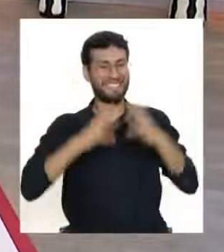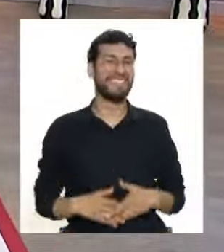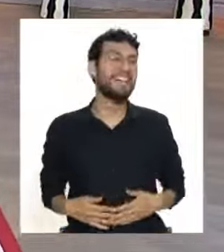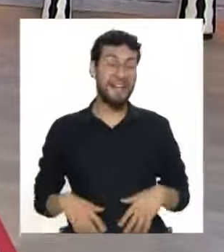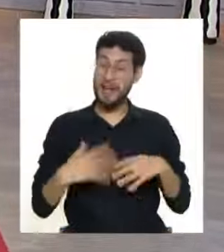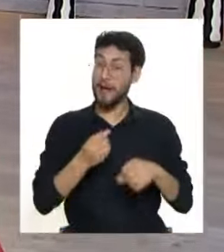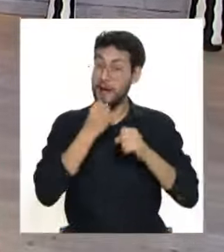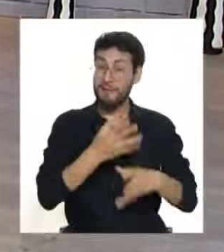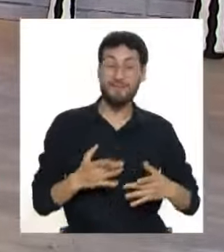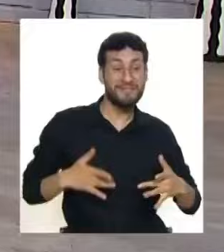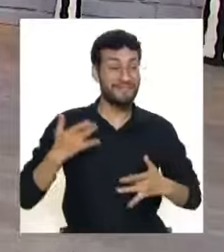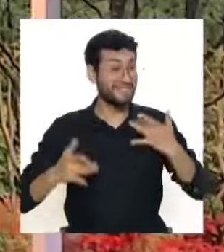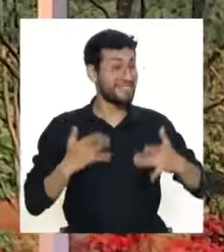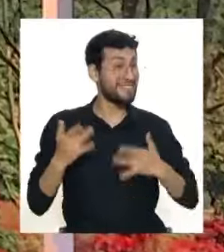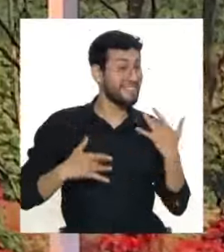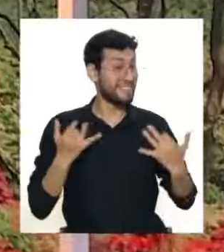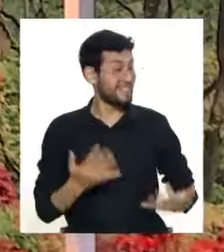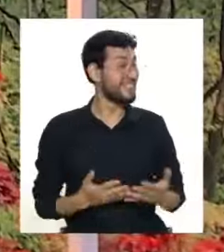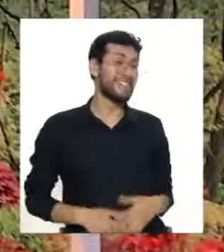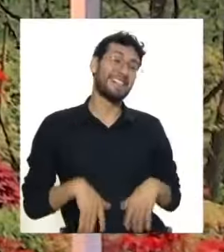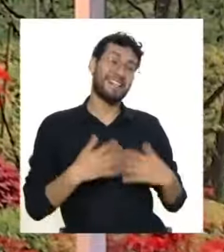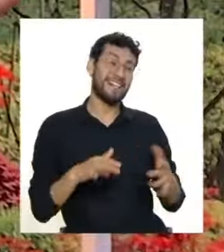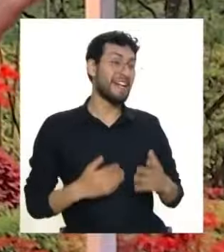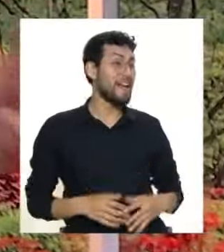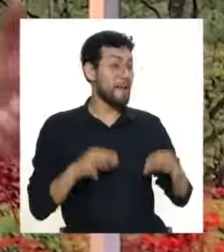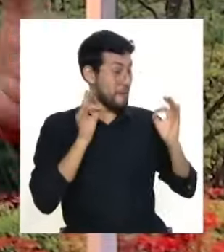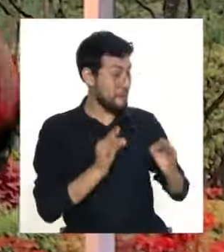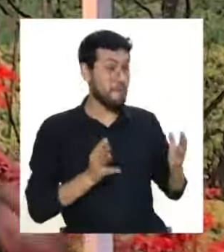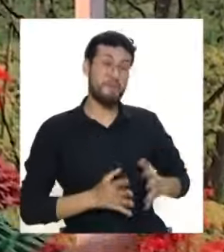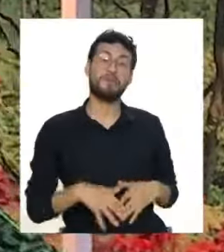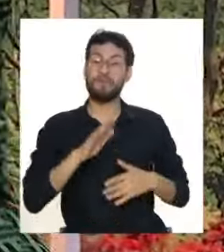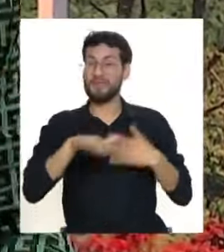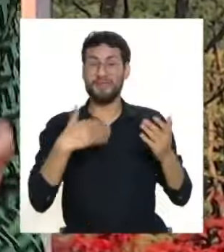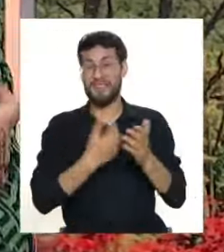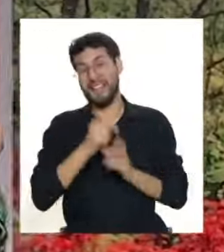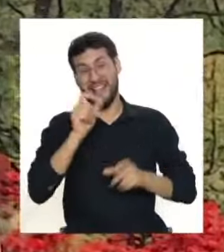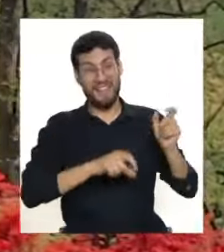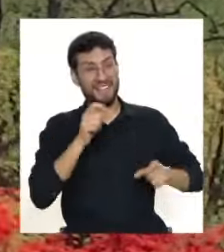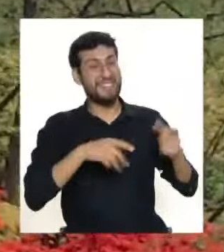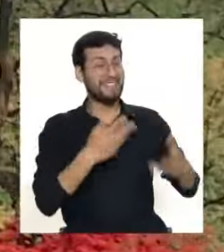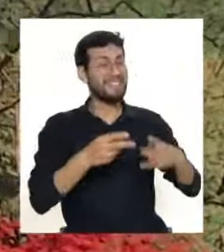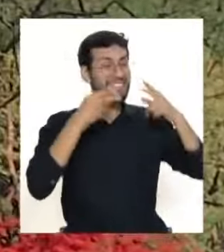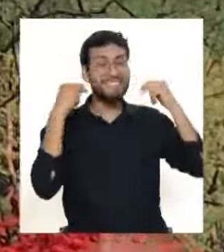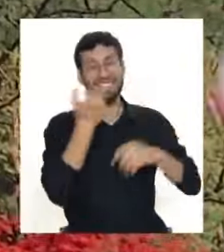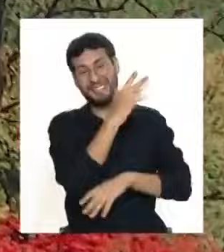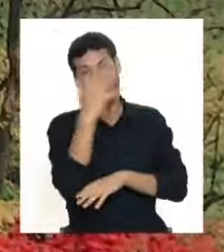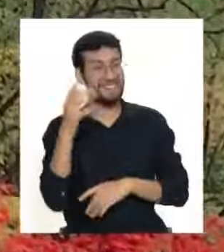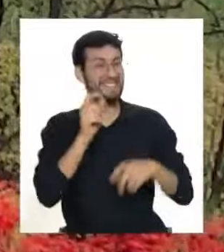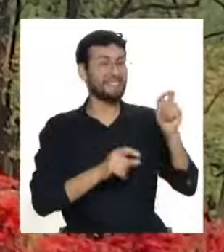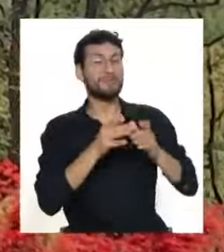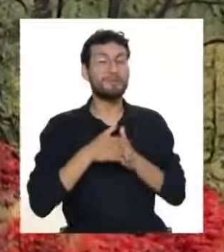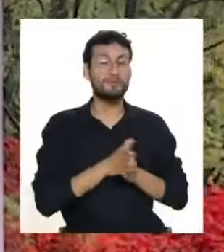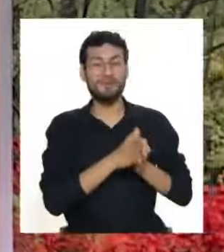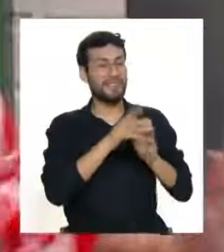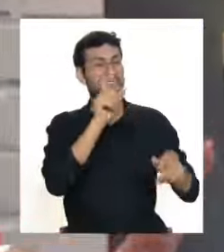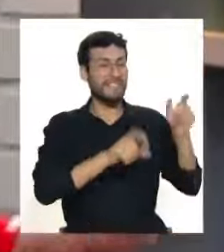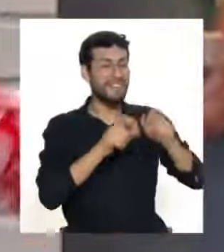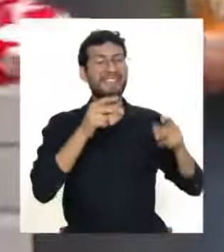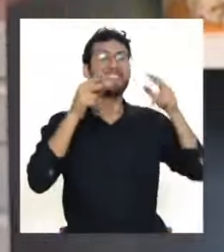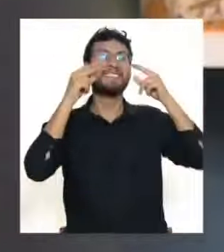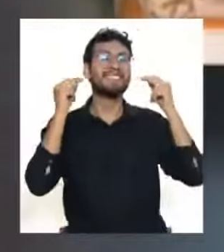¡Qué rica energía que ya te... Y que por sí, de por sí toda la gente de la selva, toda la gente de Pucallpa, toda la gente